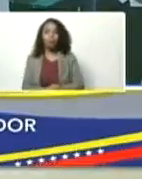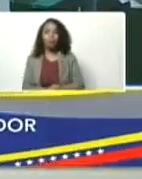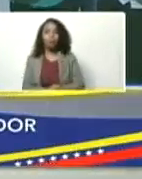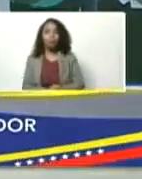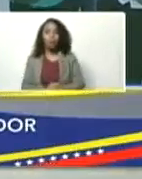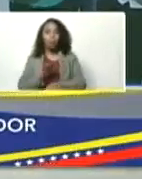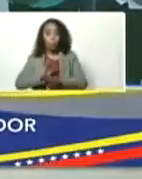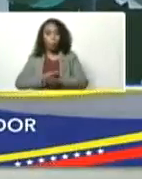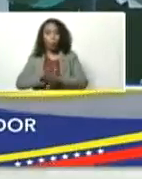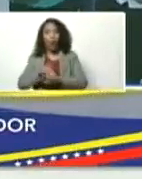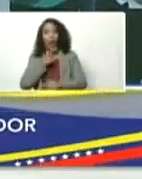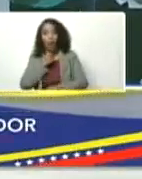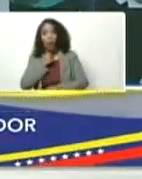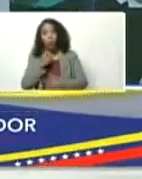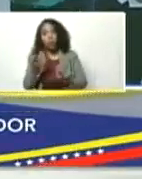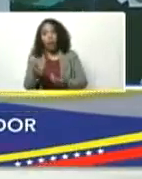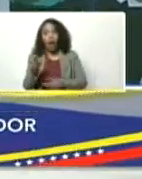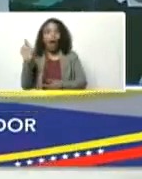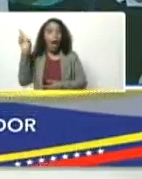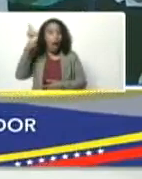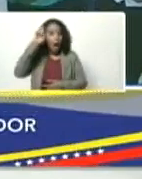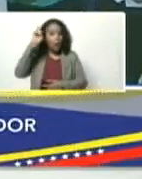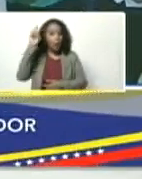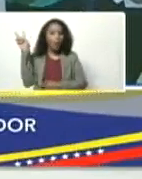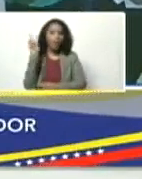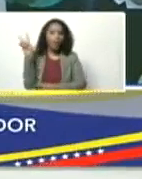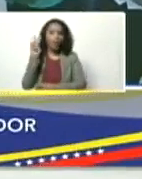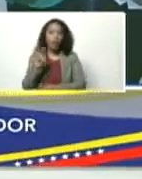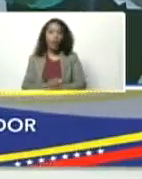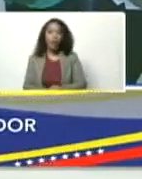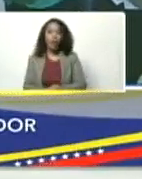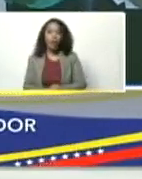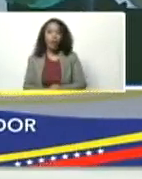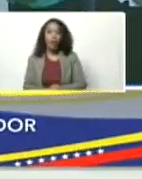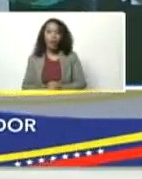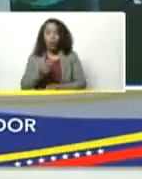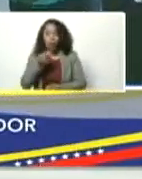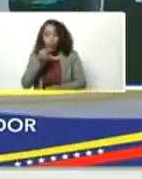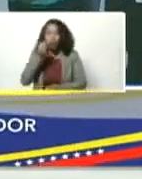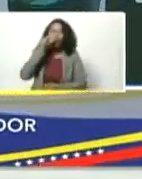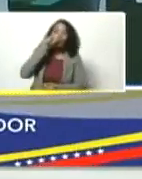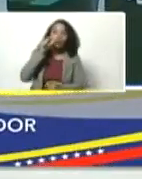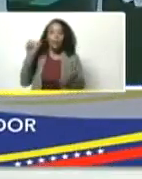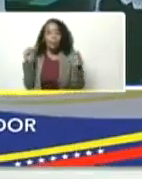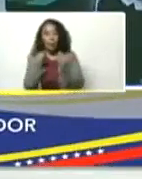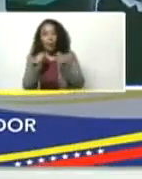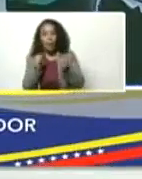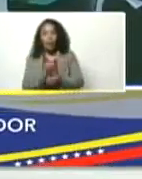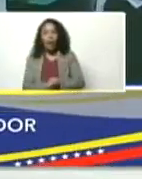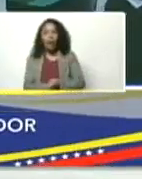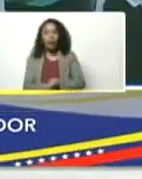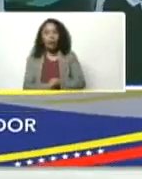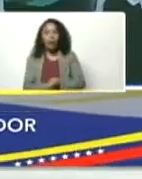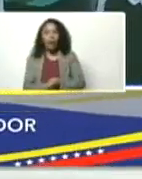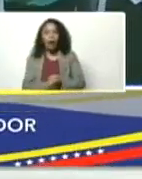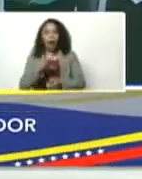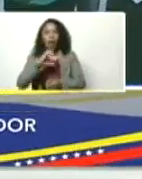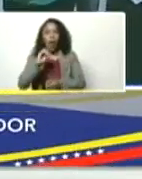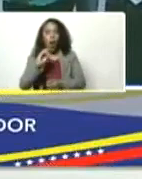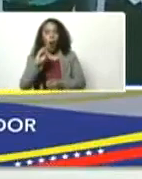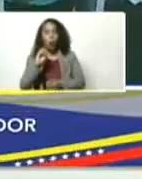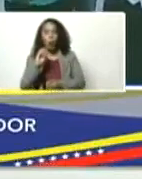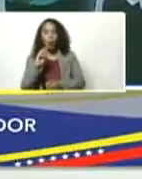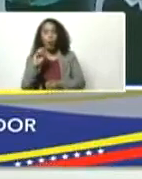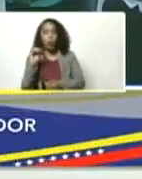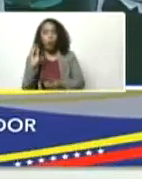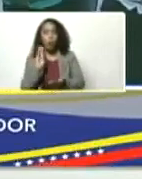porque les gusta, pues, les gusta el ron venezolano, el miche andino, el cocuy, le gusta Adolfo a la gente, y yo se lo pongo